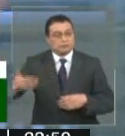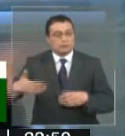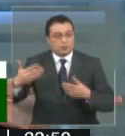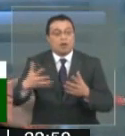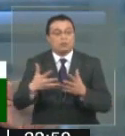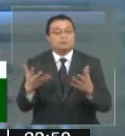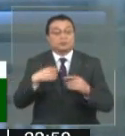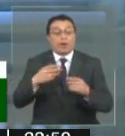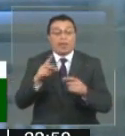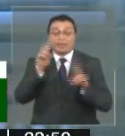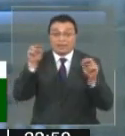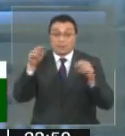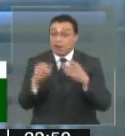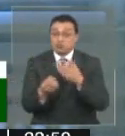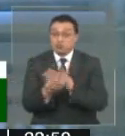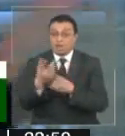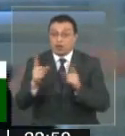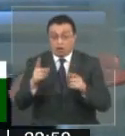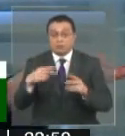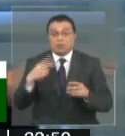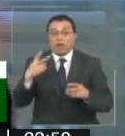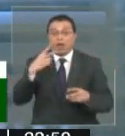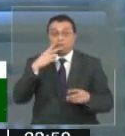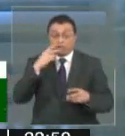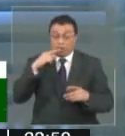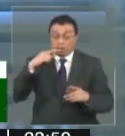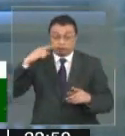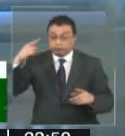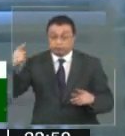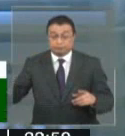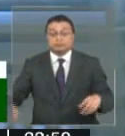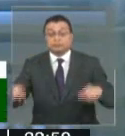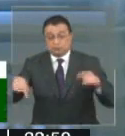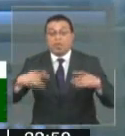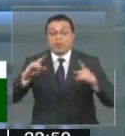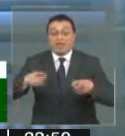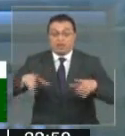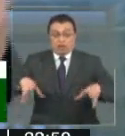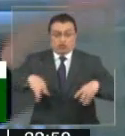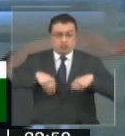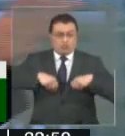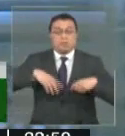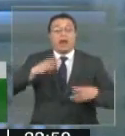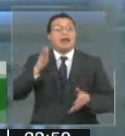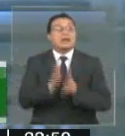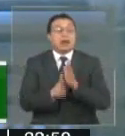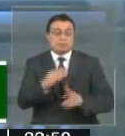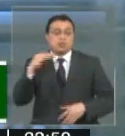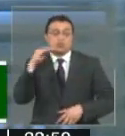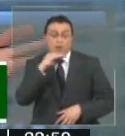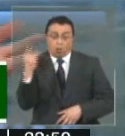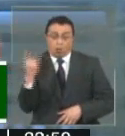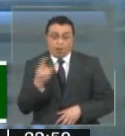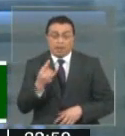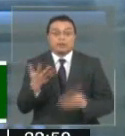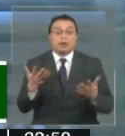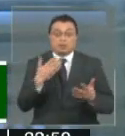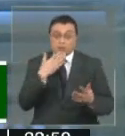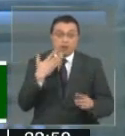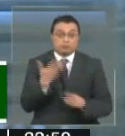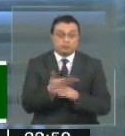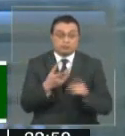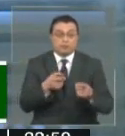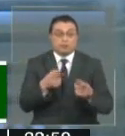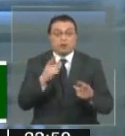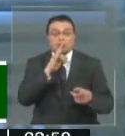debe además, porque no es un tema nuevo, es un tema de la vida entera y por lo mismo tenemos que asumir esto con rapidez y con urgencia, como tú lo planteas. Y